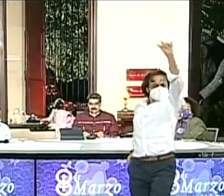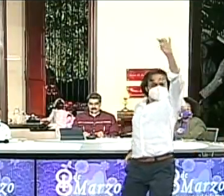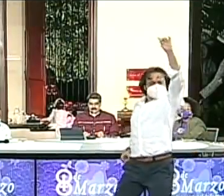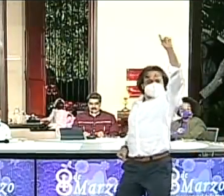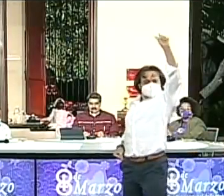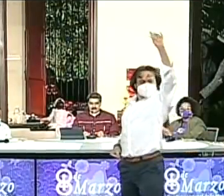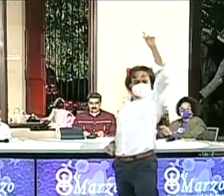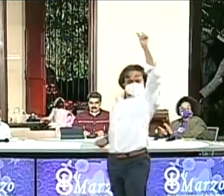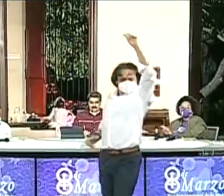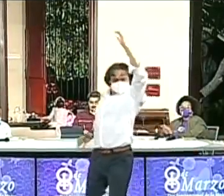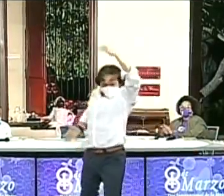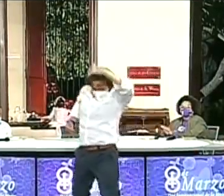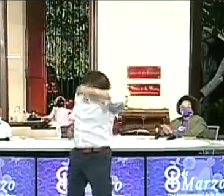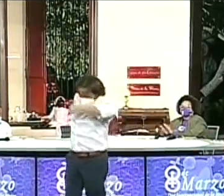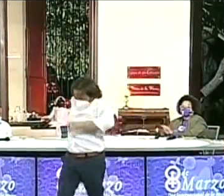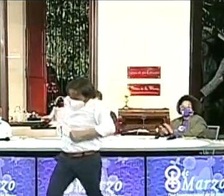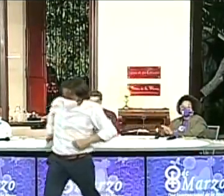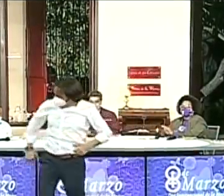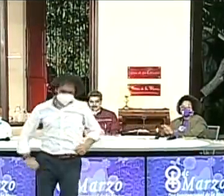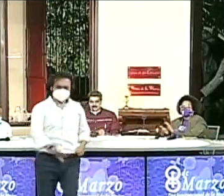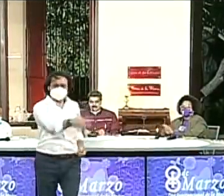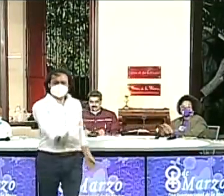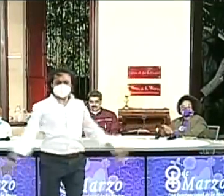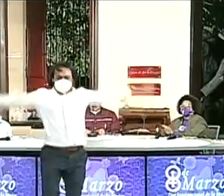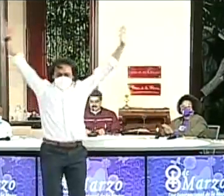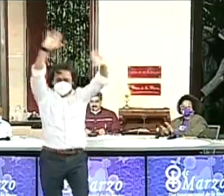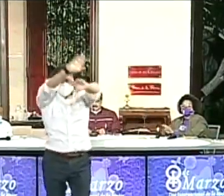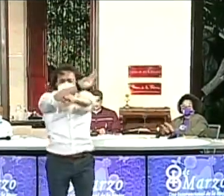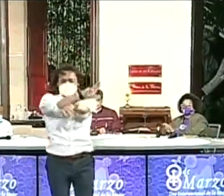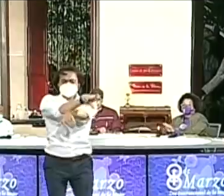across, con su canto,